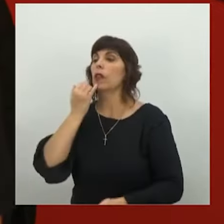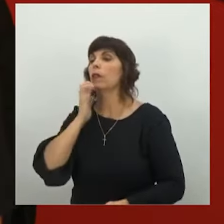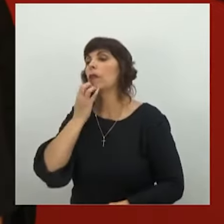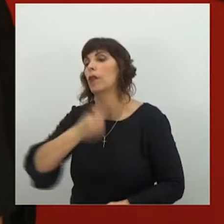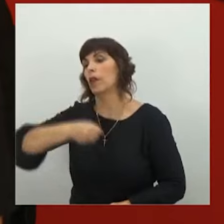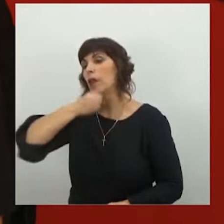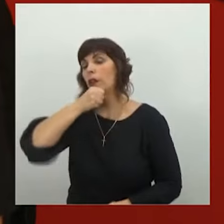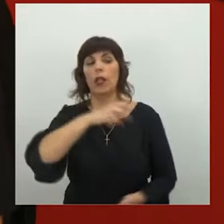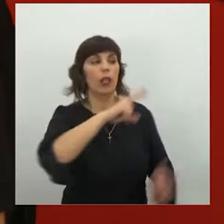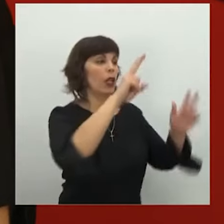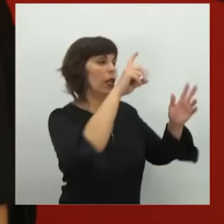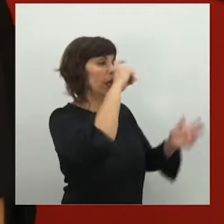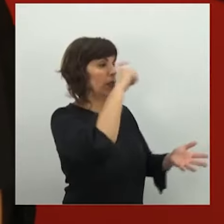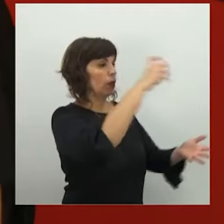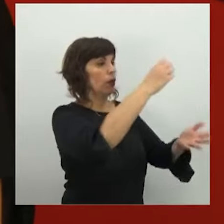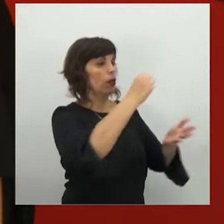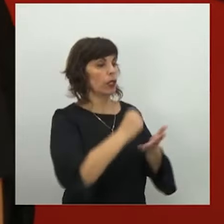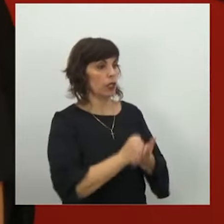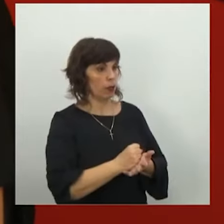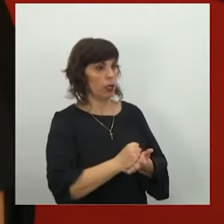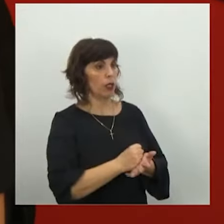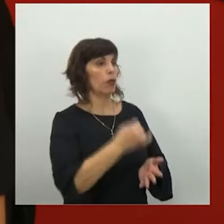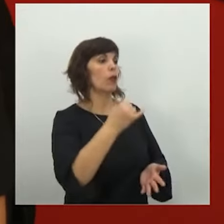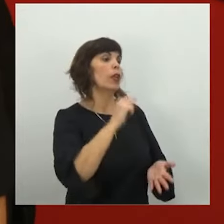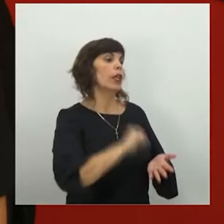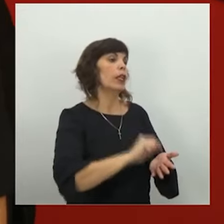hebreo, cuando aquí dice en español